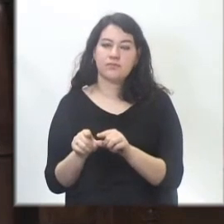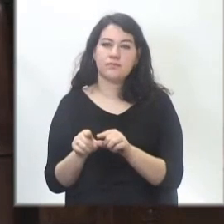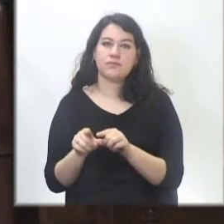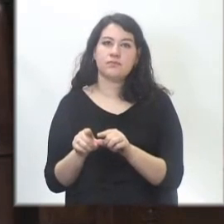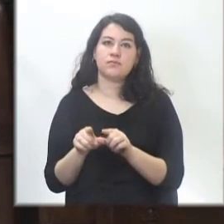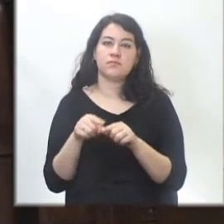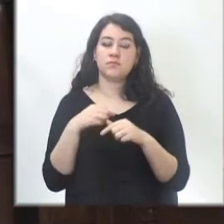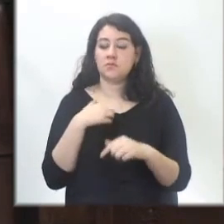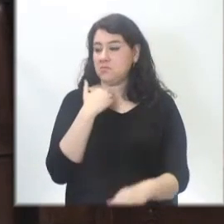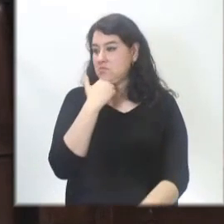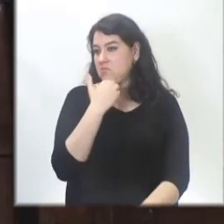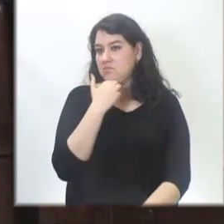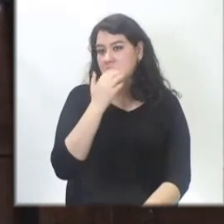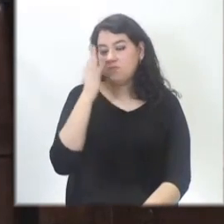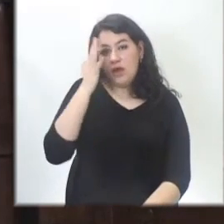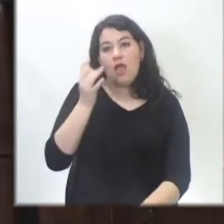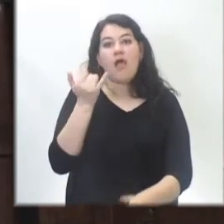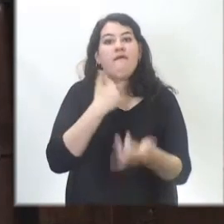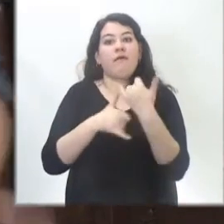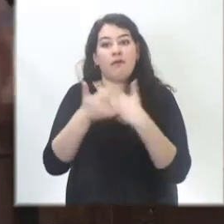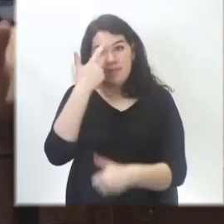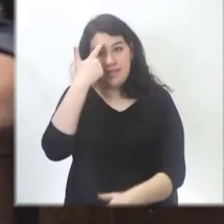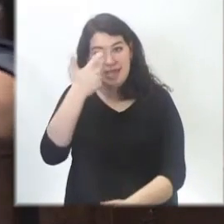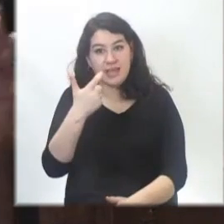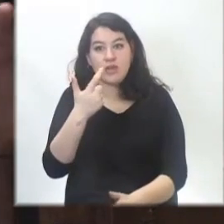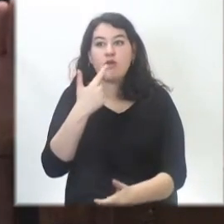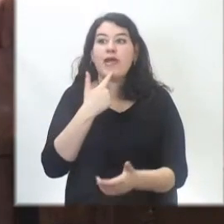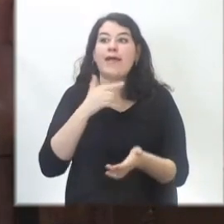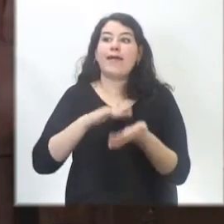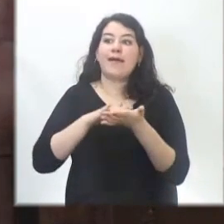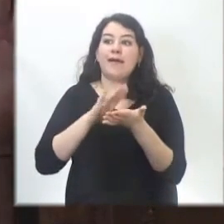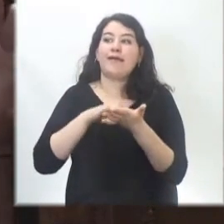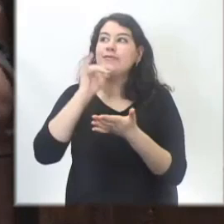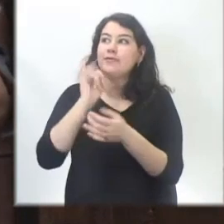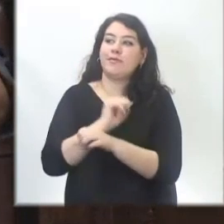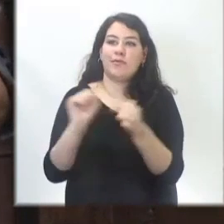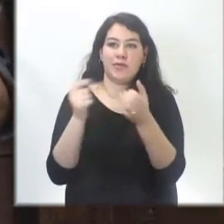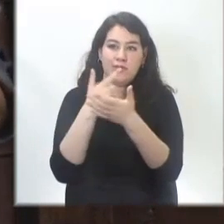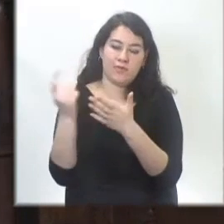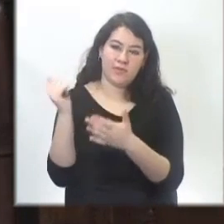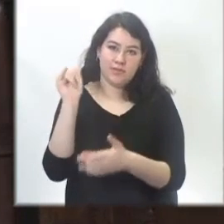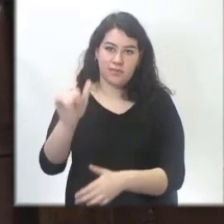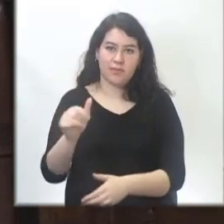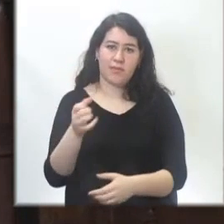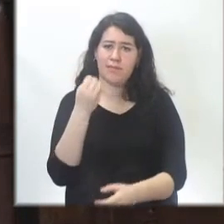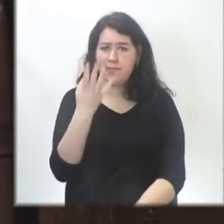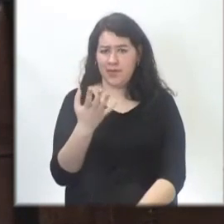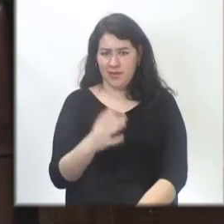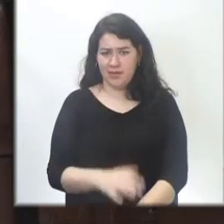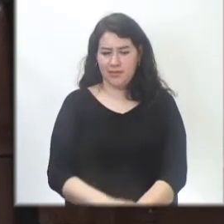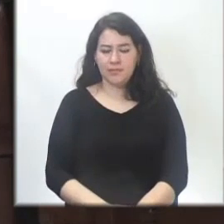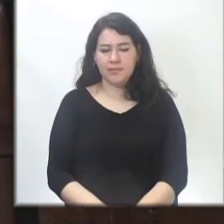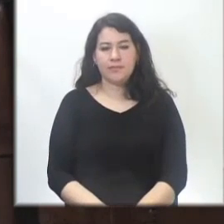que yo no creo que me vengan a decir que ese es el informe técnico que avala la compra de estos aviones. ¿Por qué digo esto?